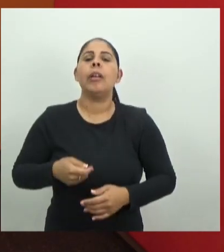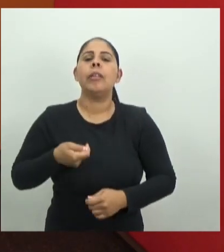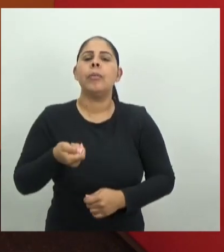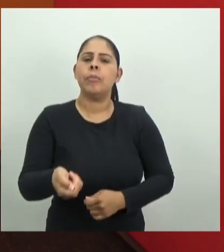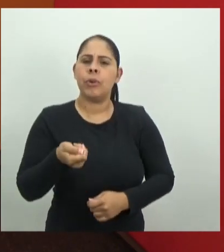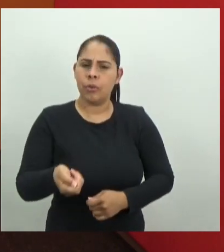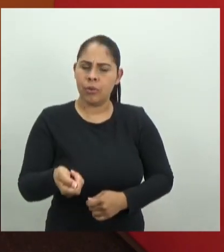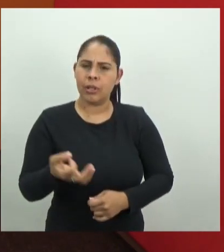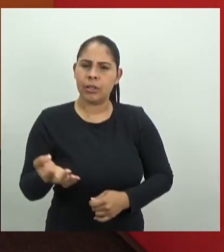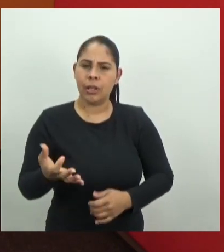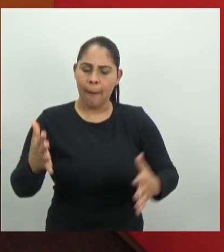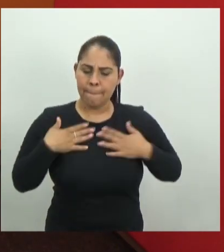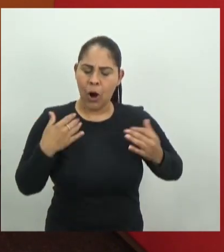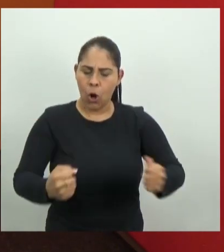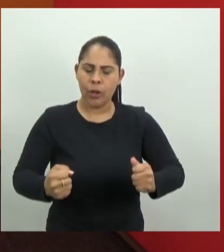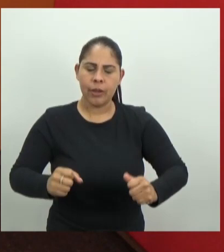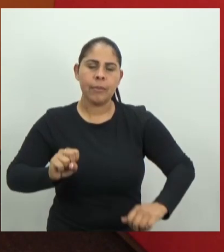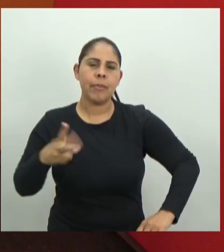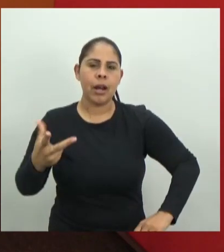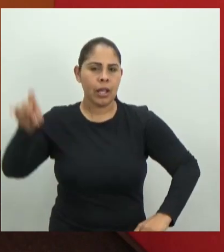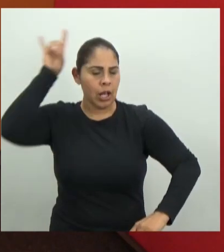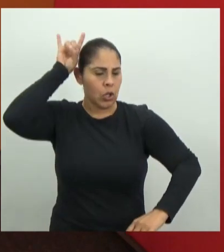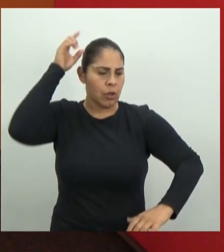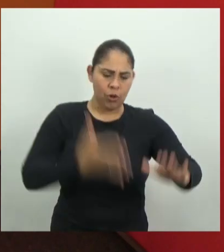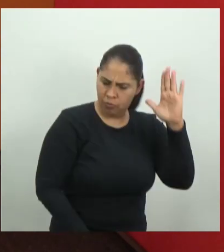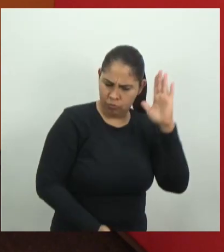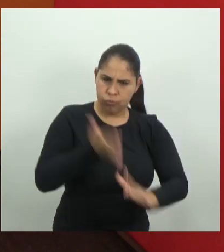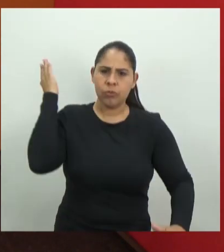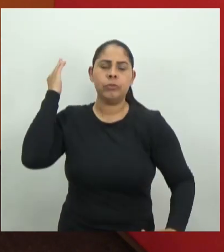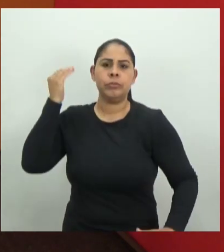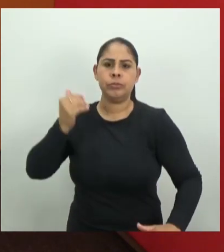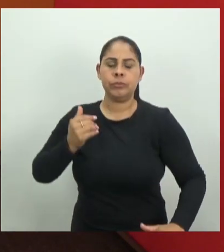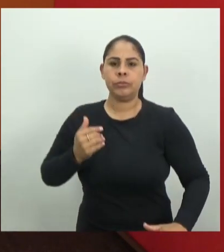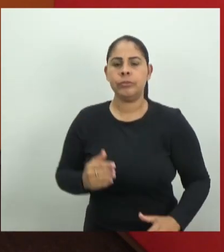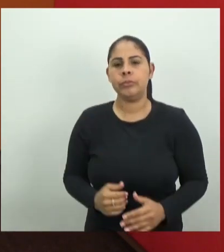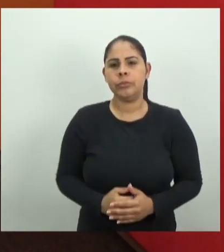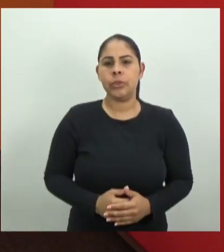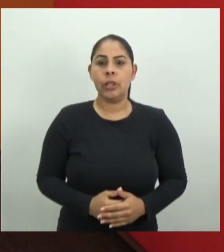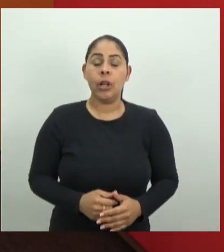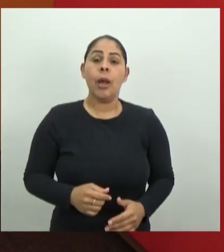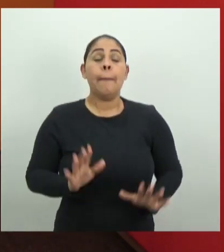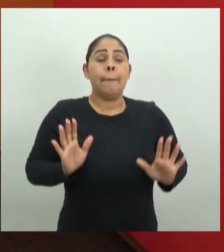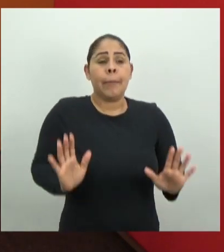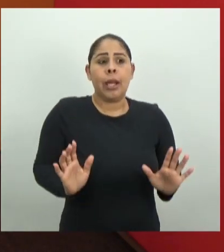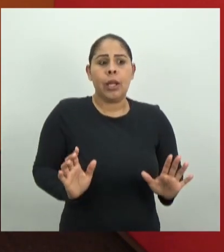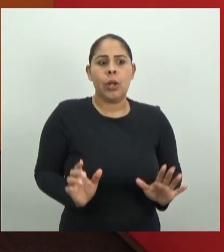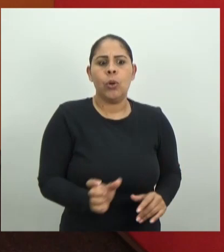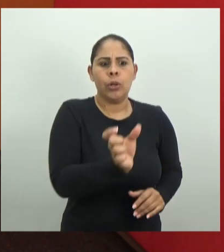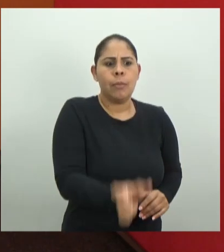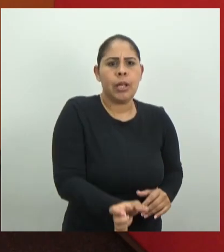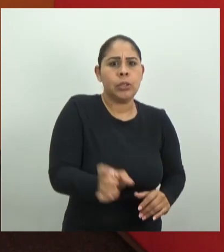clase de demonios fuera. Pero déjame ir poco a poco con vosotros. ¿Cómo tengo que orar yo por un